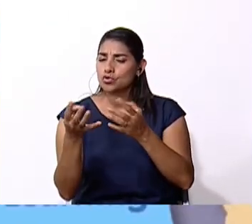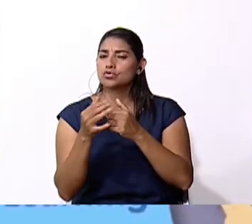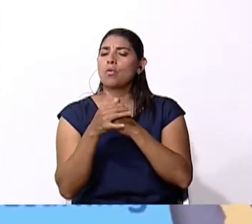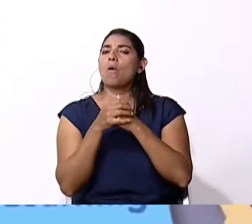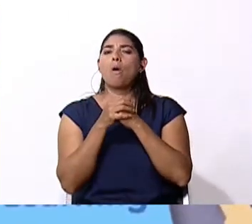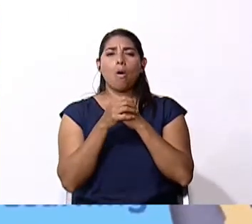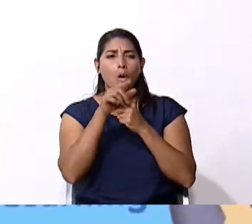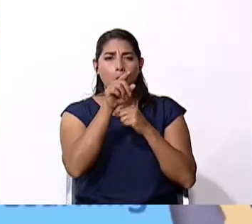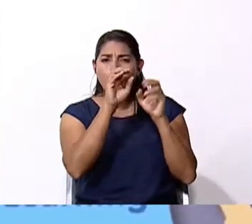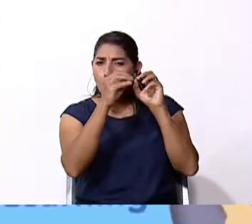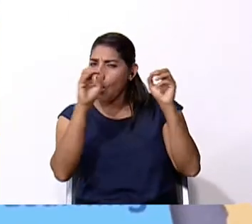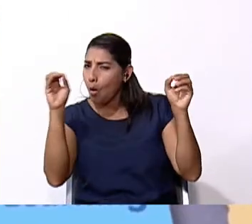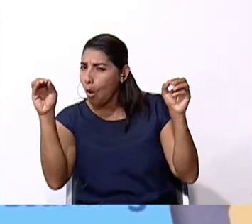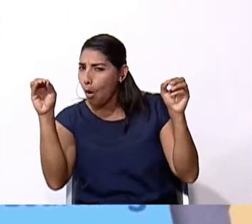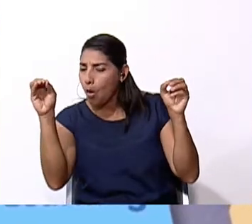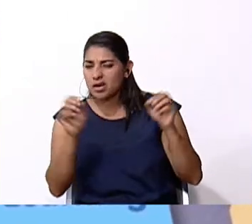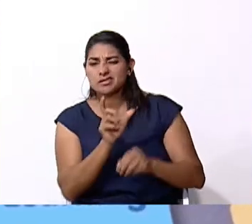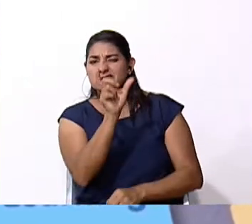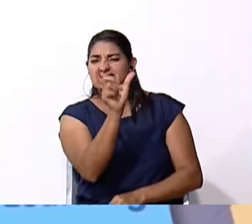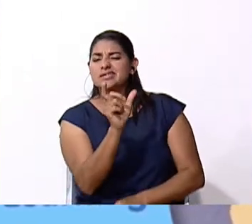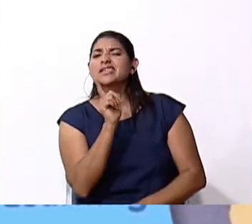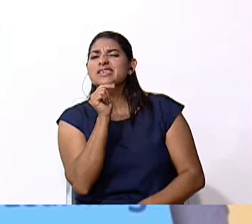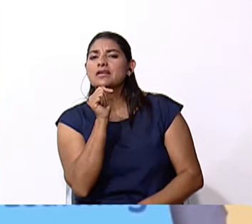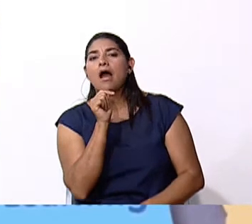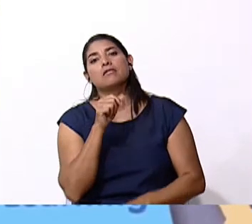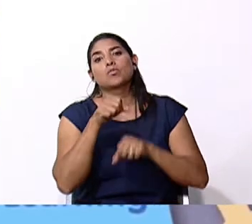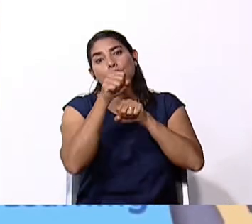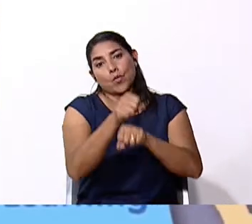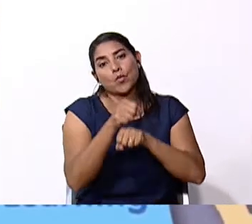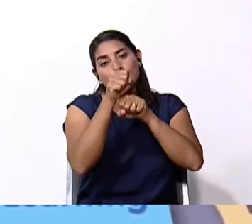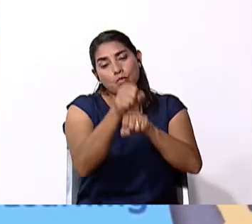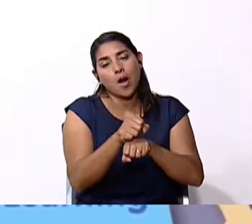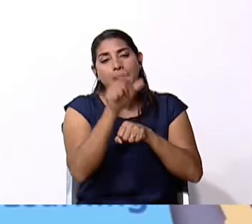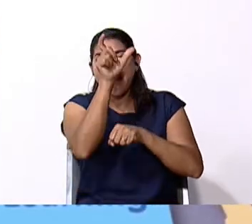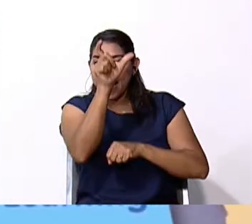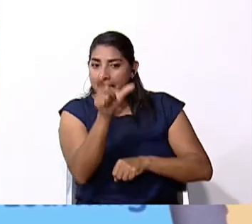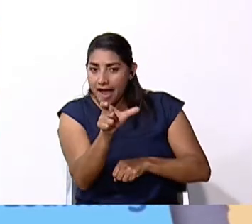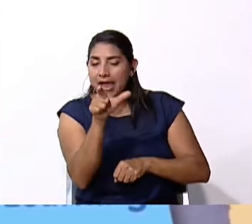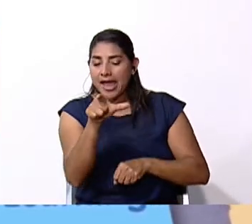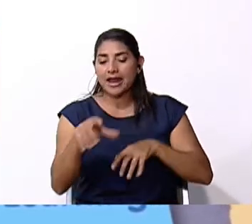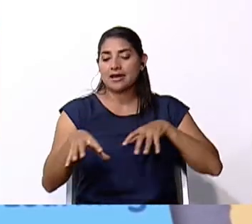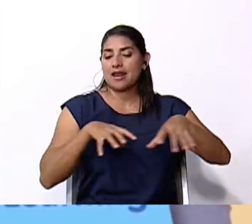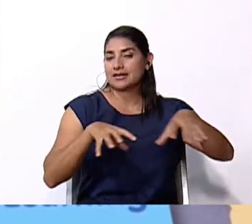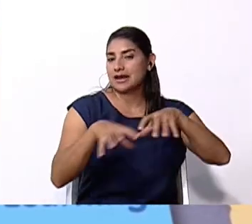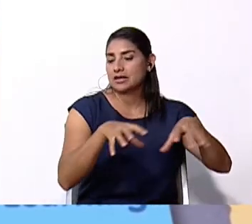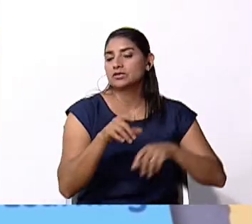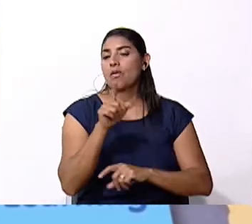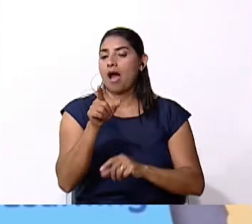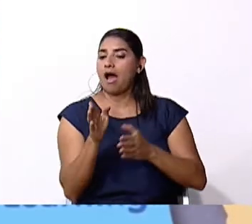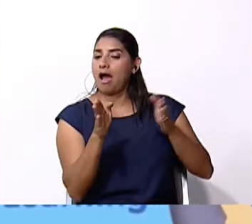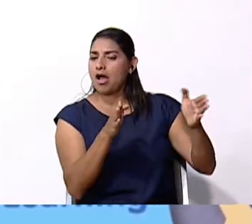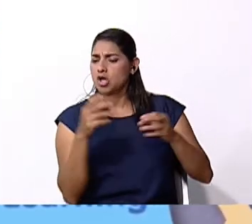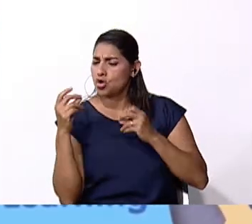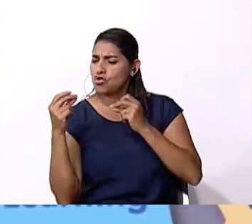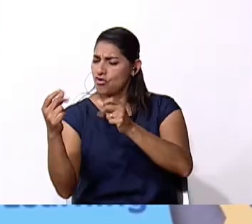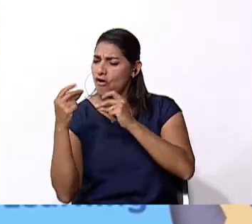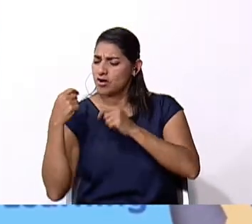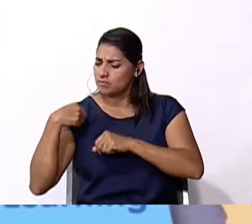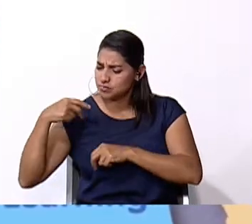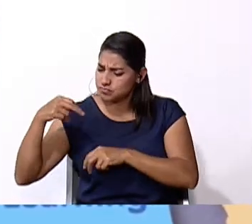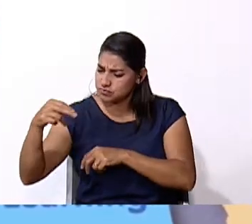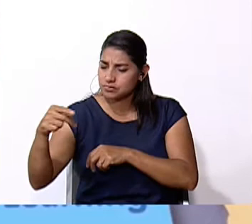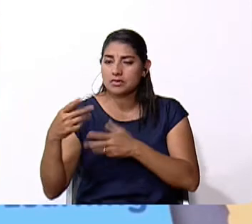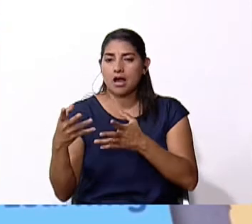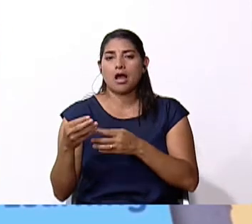En esta oración, el sujeto es el caballo, porque es él el que realiza la acción. Y corre mucho es el